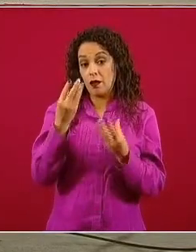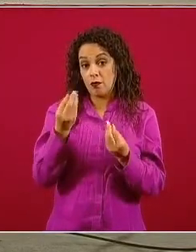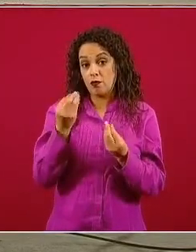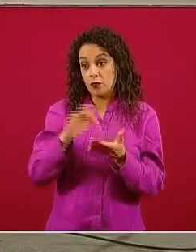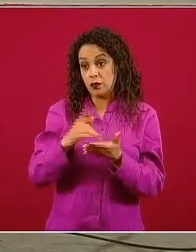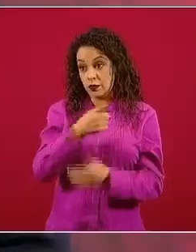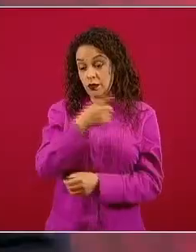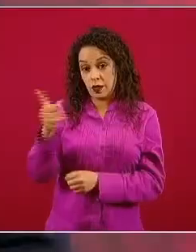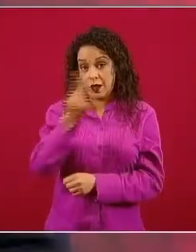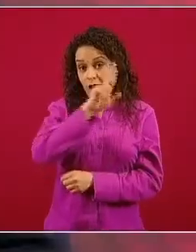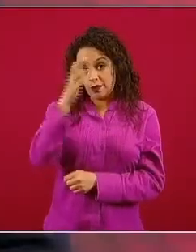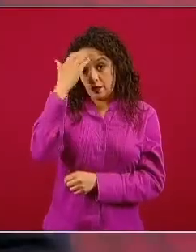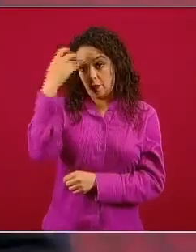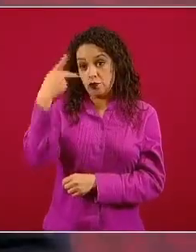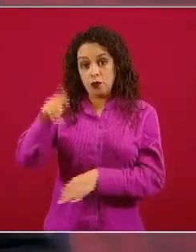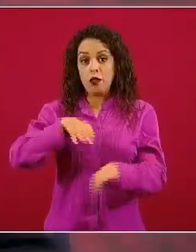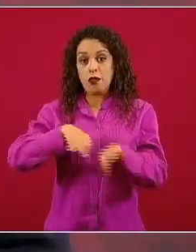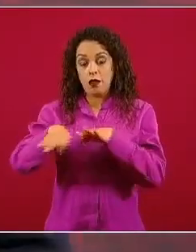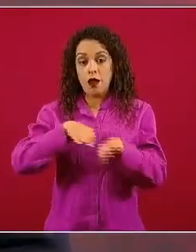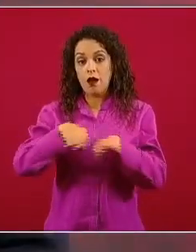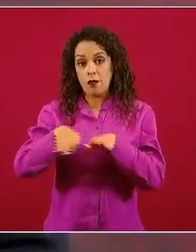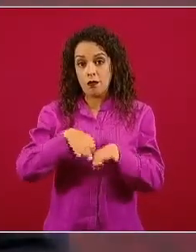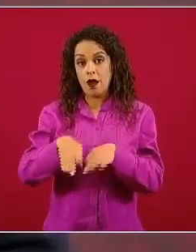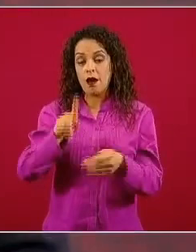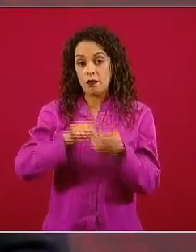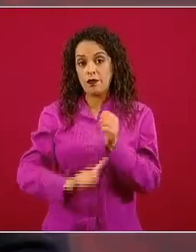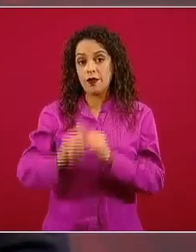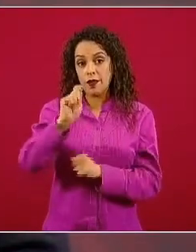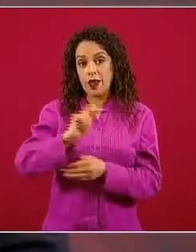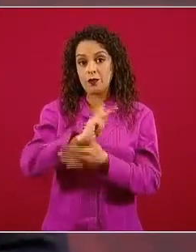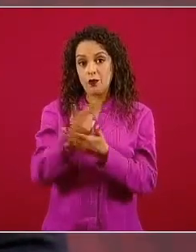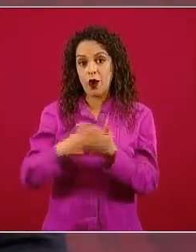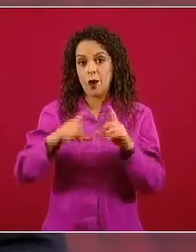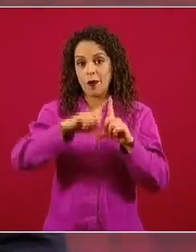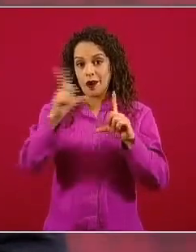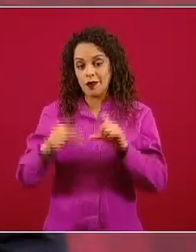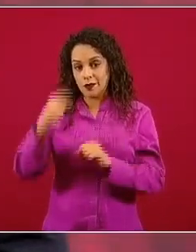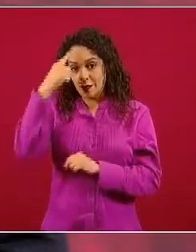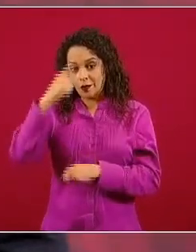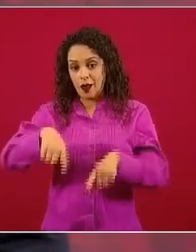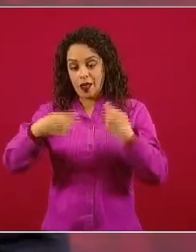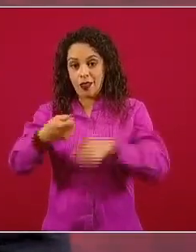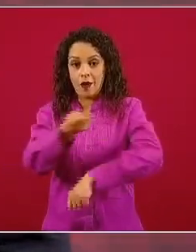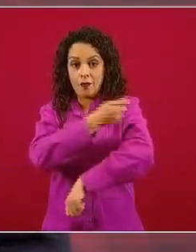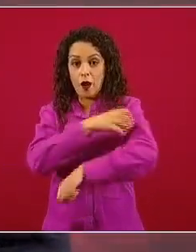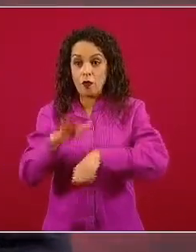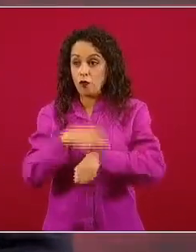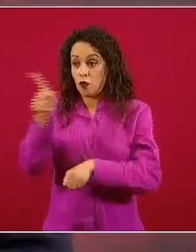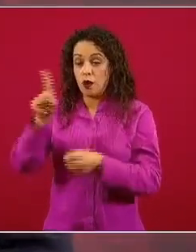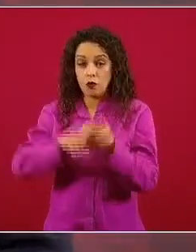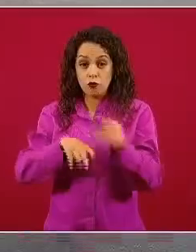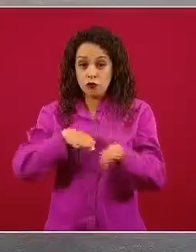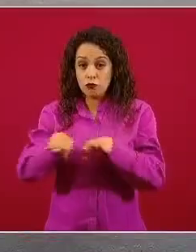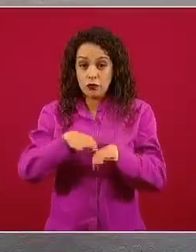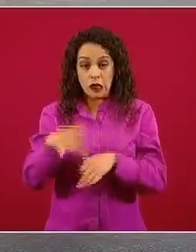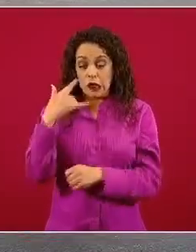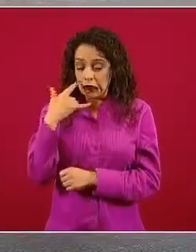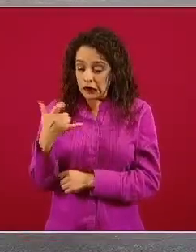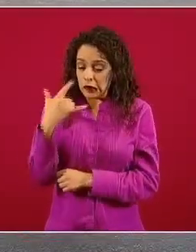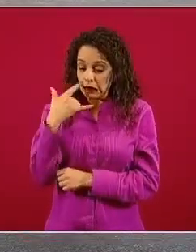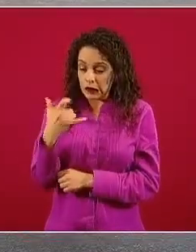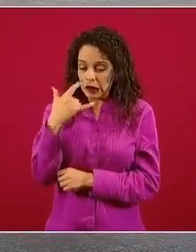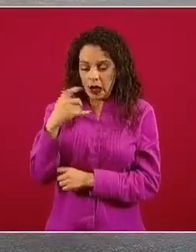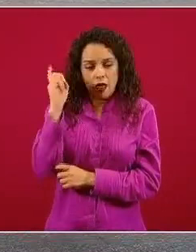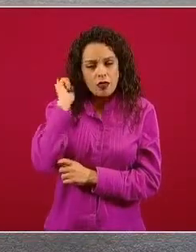las compañeras y compañeros que se dedican al Programa Nacional de Vacunación, porque el esfuerzo que ellos hacen todos los días para poder llegar